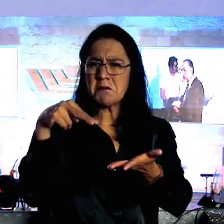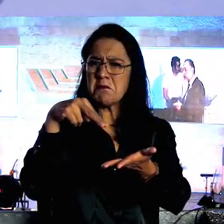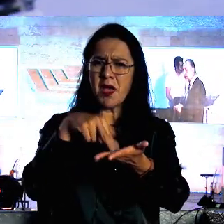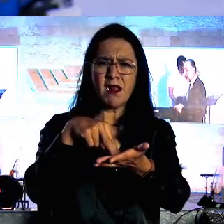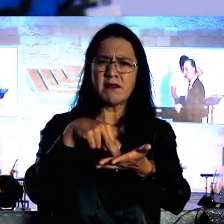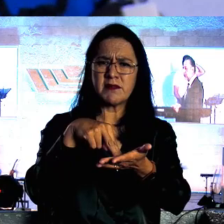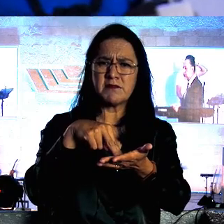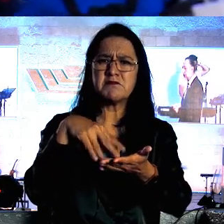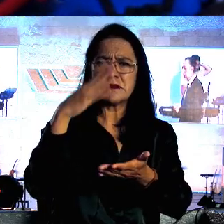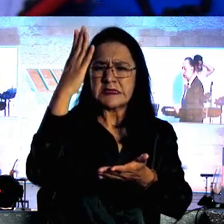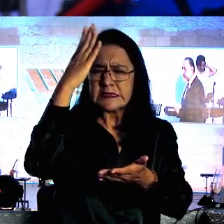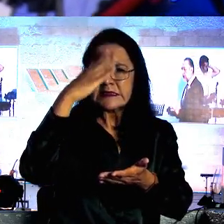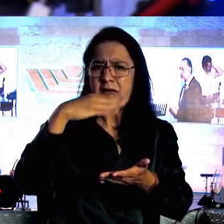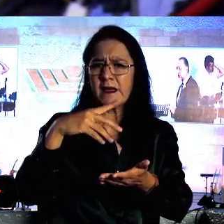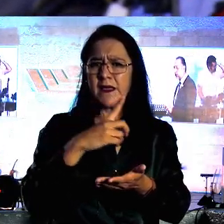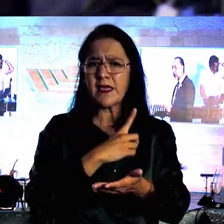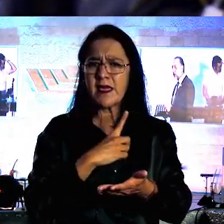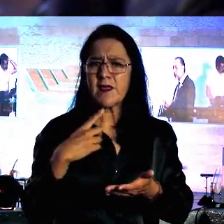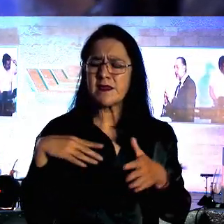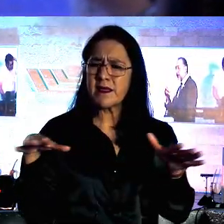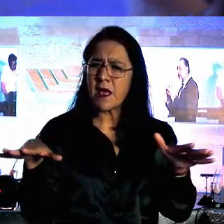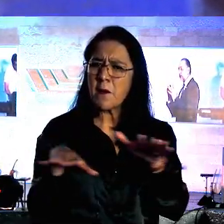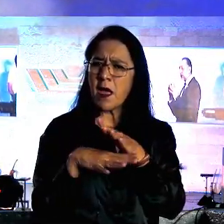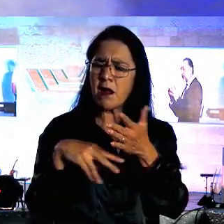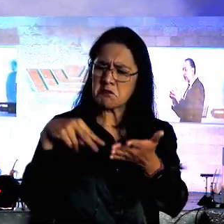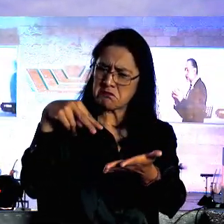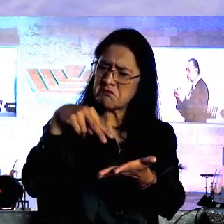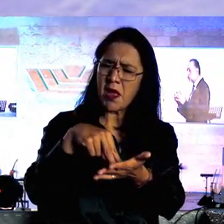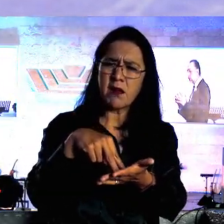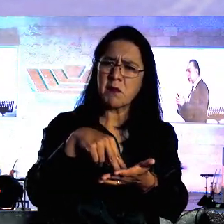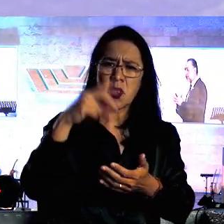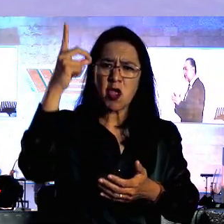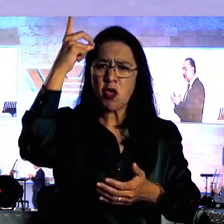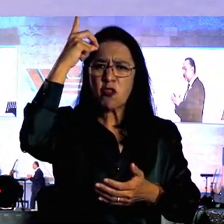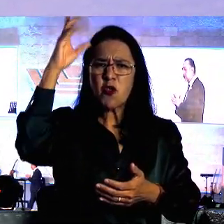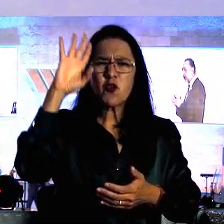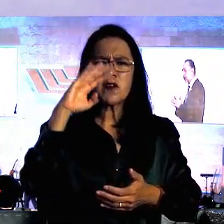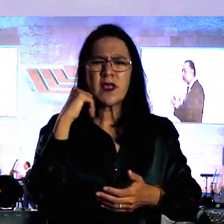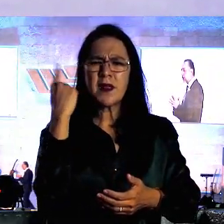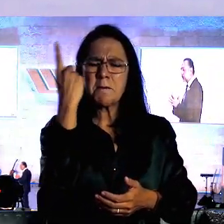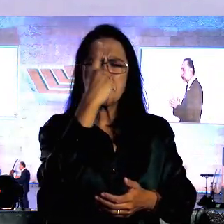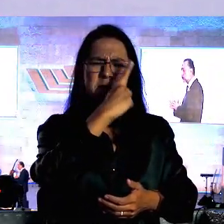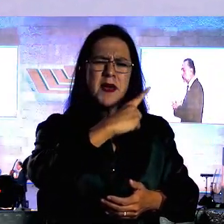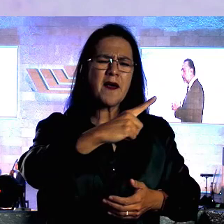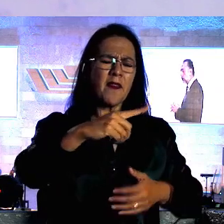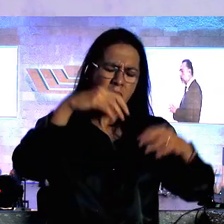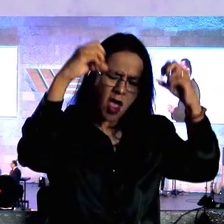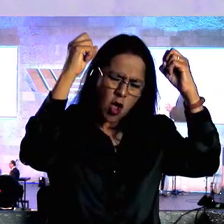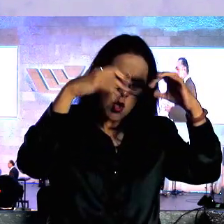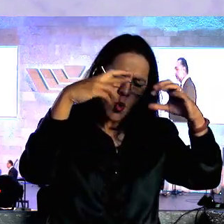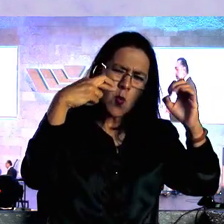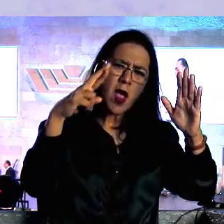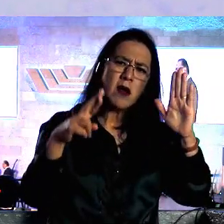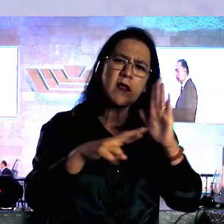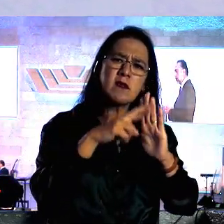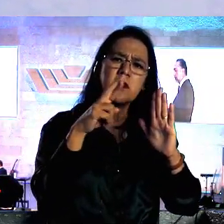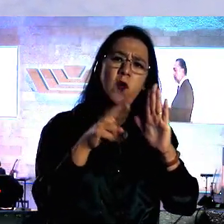ponte de pie porque Dios quiere mandar lluvia de restauración sobre tu vida